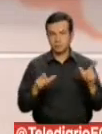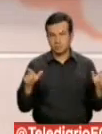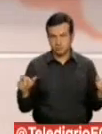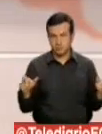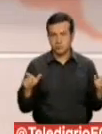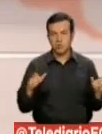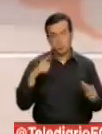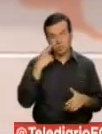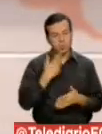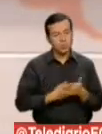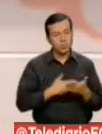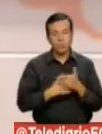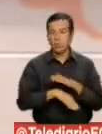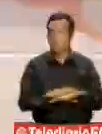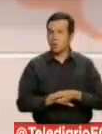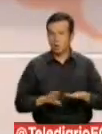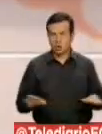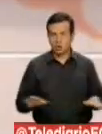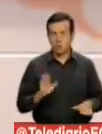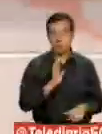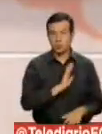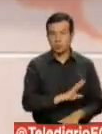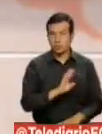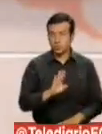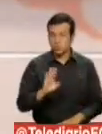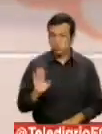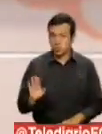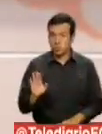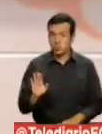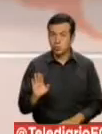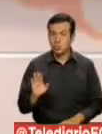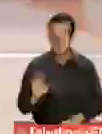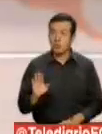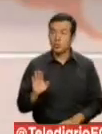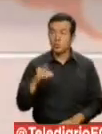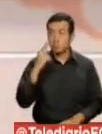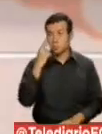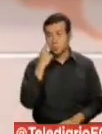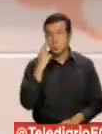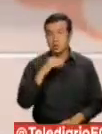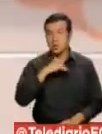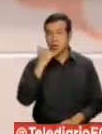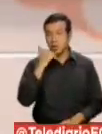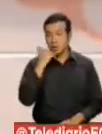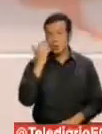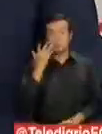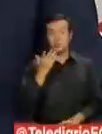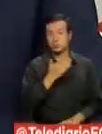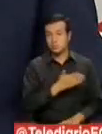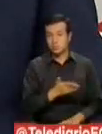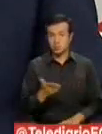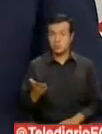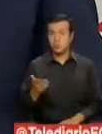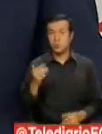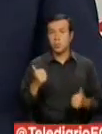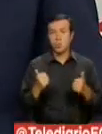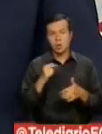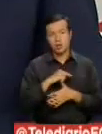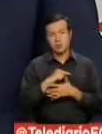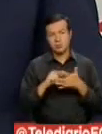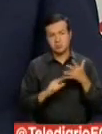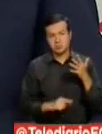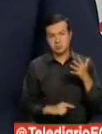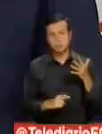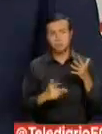recetaban documentación. Y que ellos no habían tenido la prolijidad de llevar los documentos. Menciónenos algunos nombres que usted